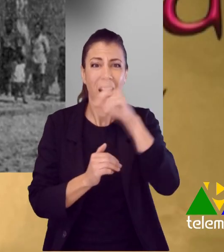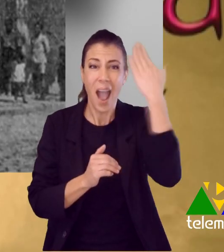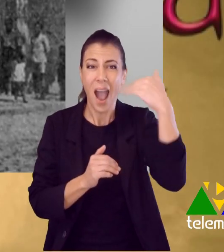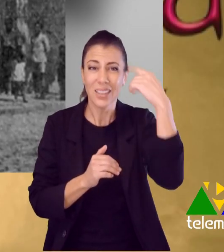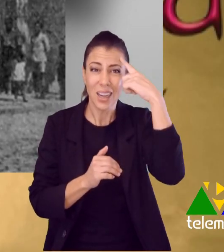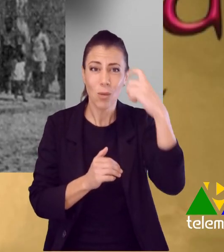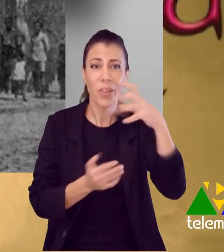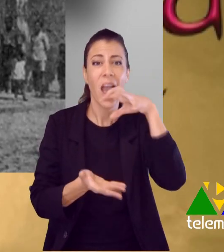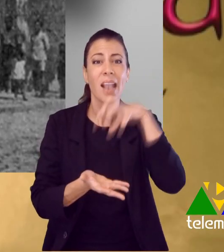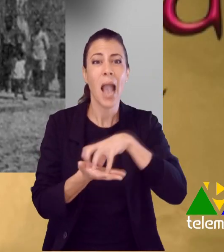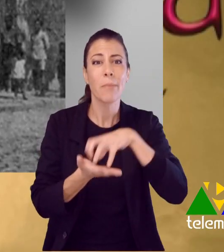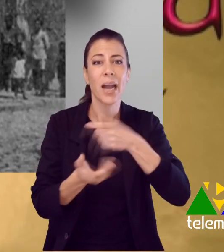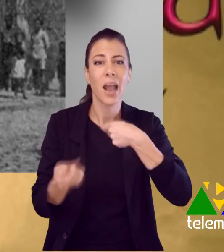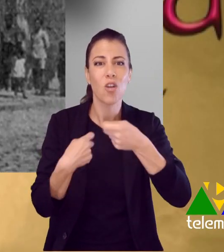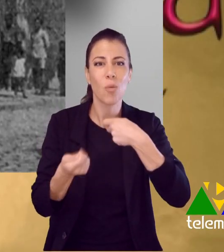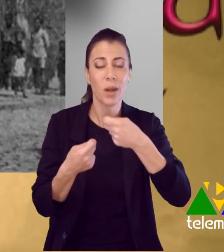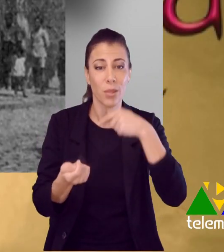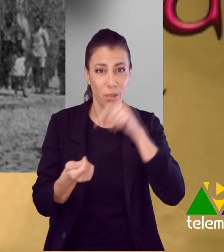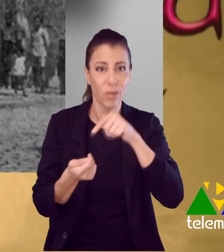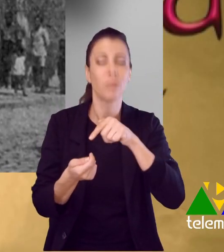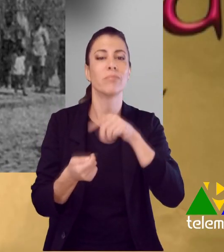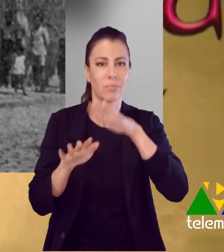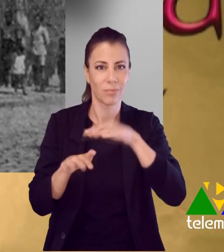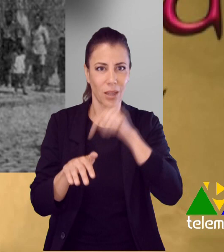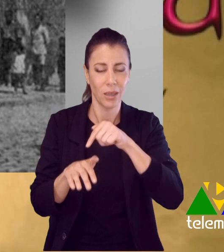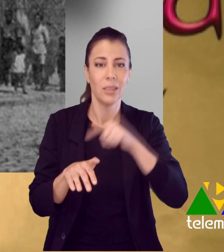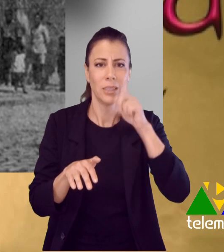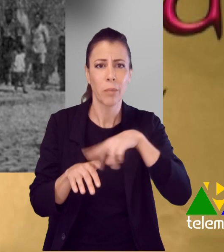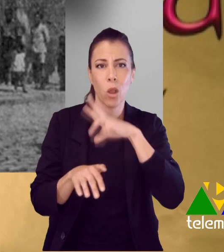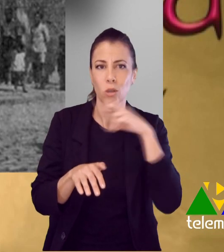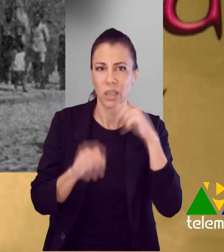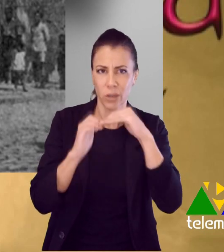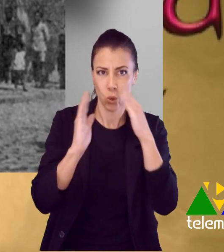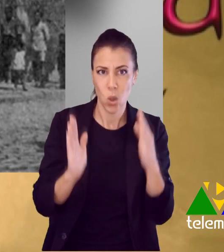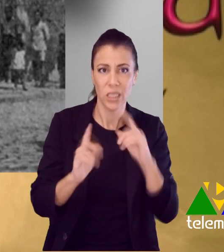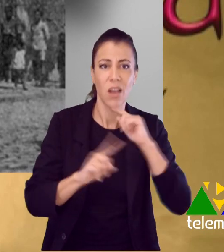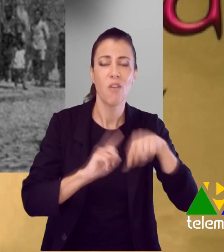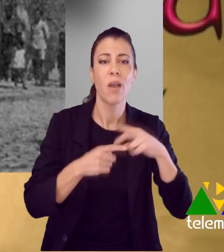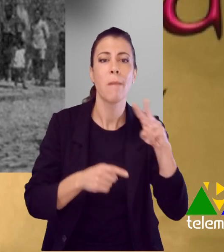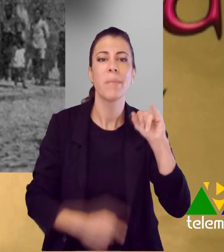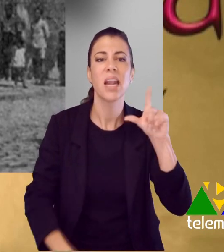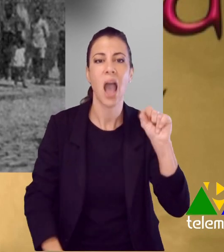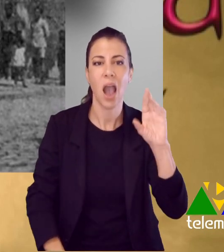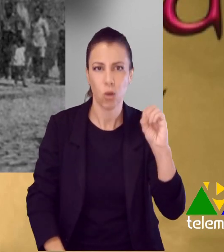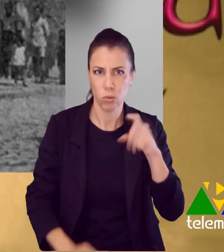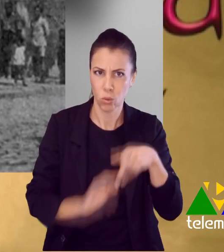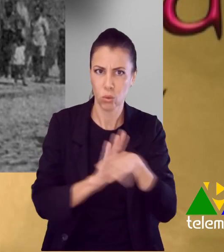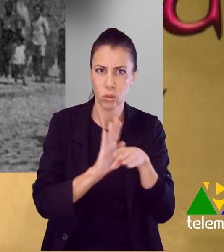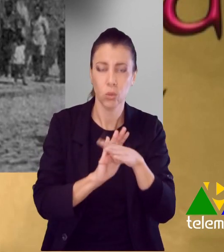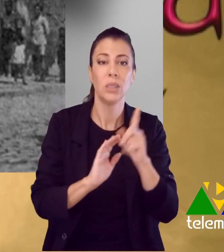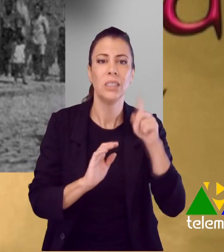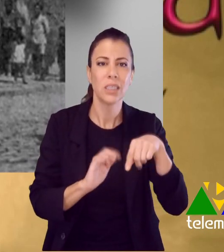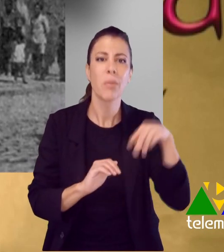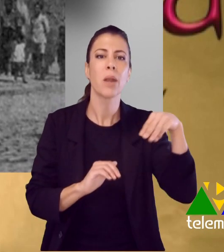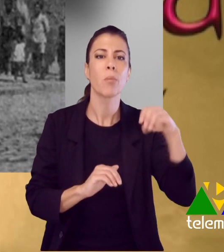Comercio. En el edificio está la Cámara de Comercio, pero los Vilá todavía conservan su casa aquí, la familia Vilá conserva su casa, los Moré,